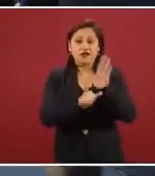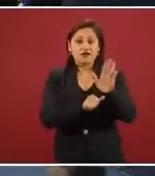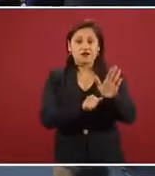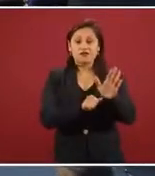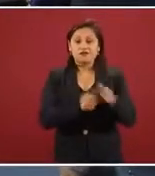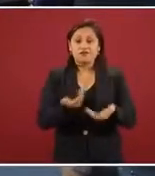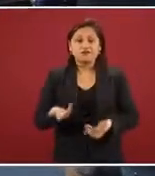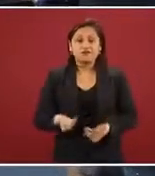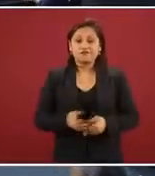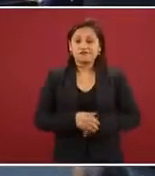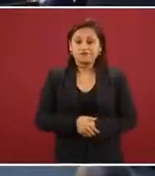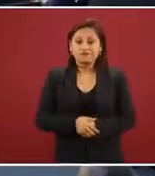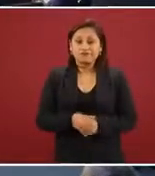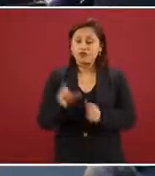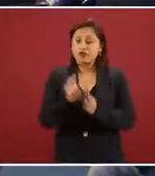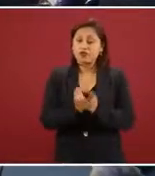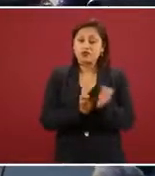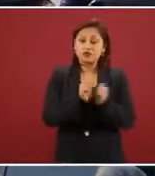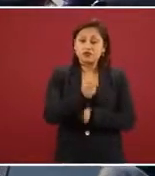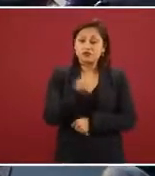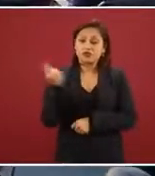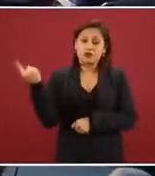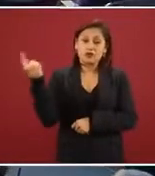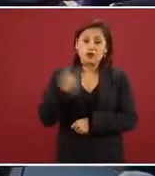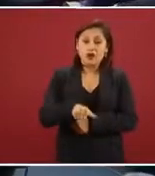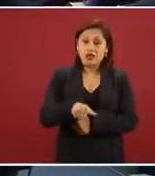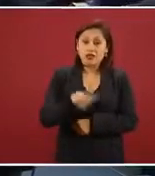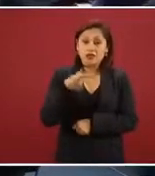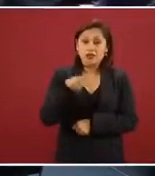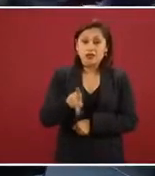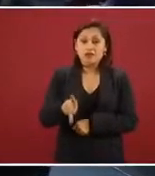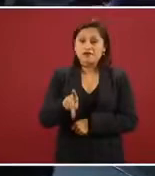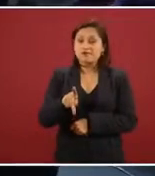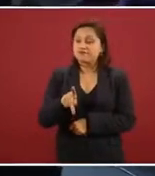ese mandato constitucional